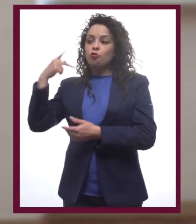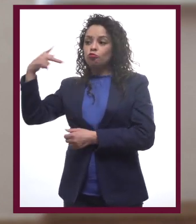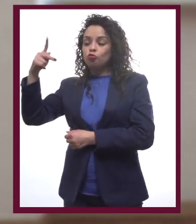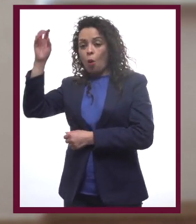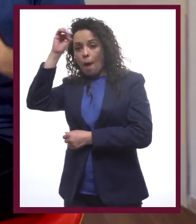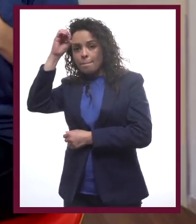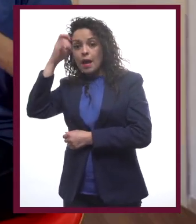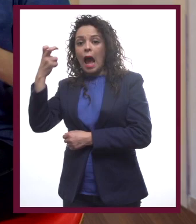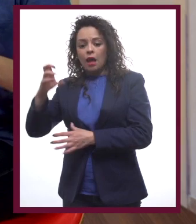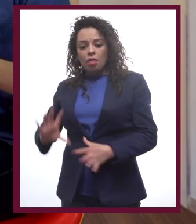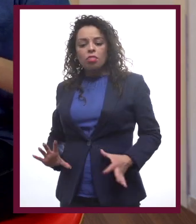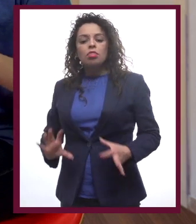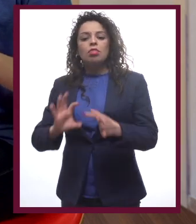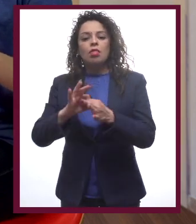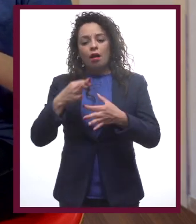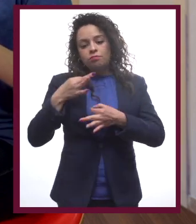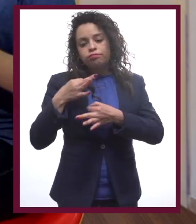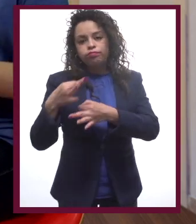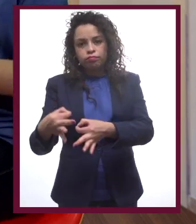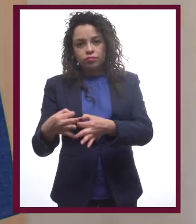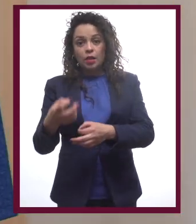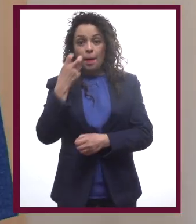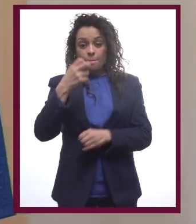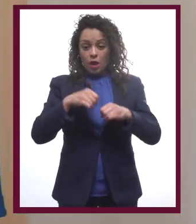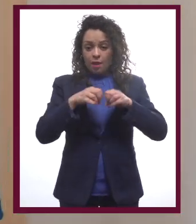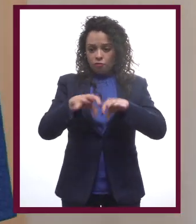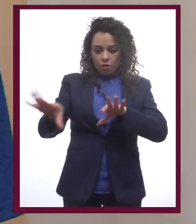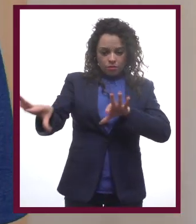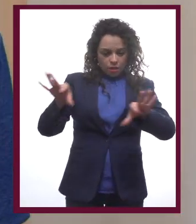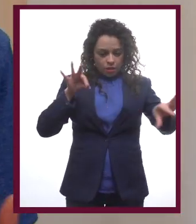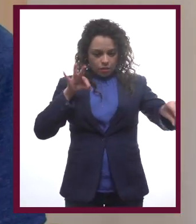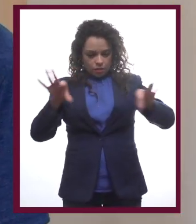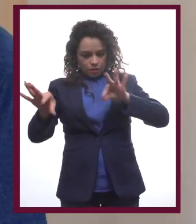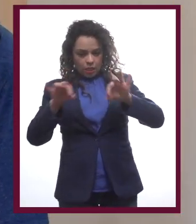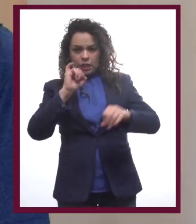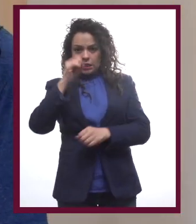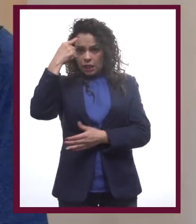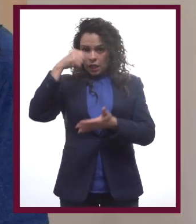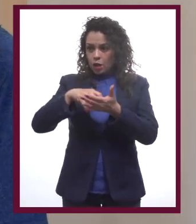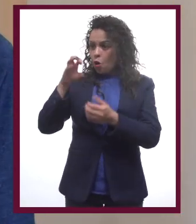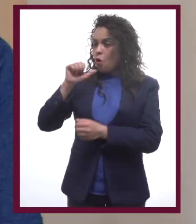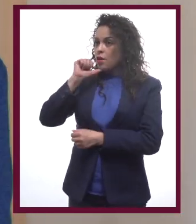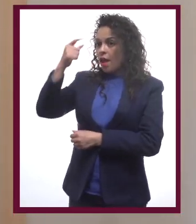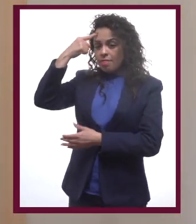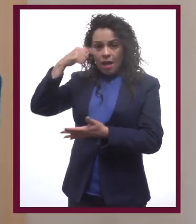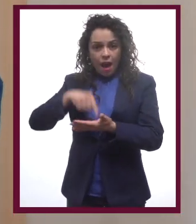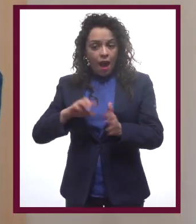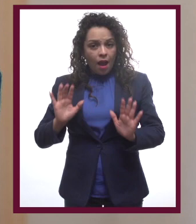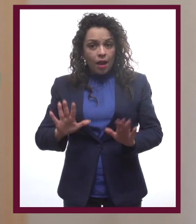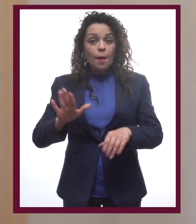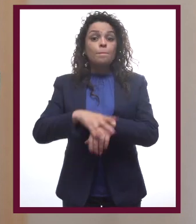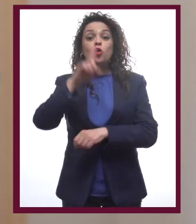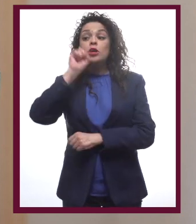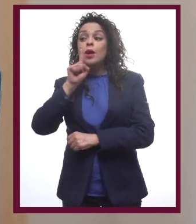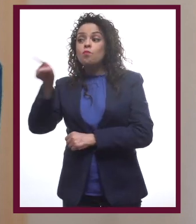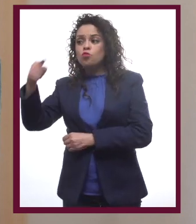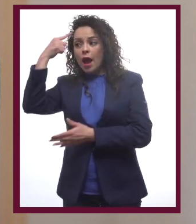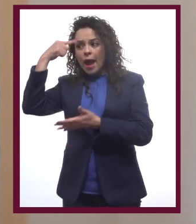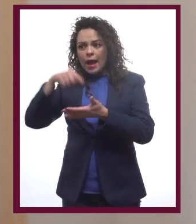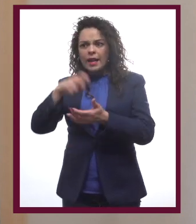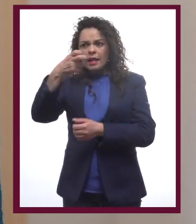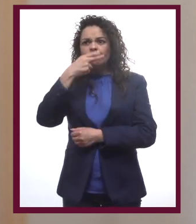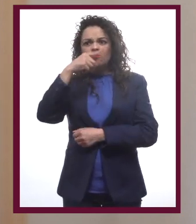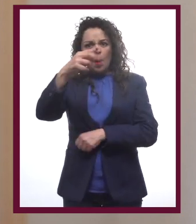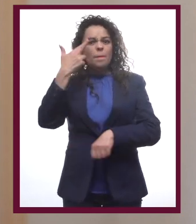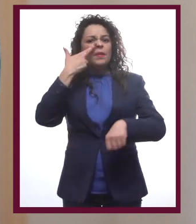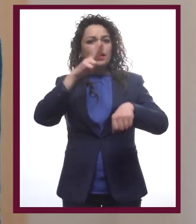piensan. ¿Eso significa que somos selectivos al recibir la información y creer en ella? ¿Que la mujer que acabamos de ver creyó que el